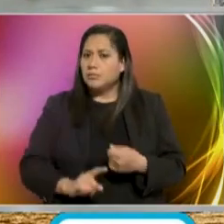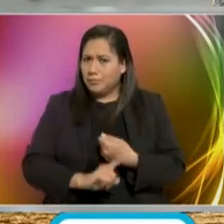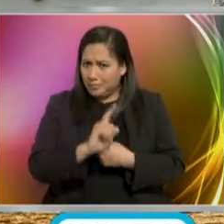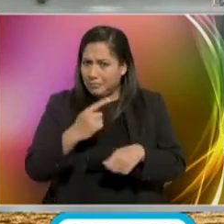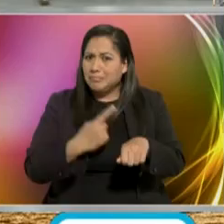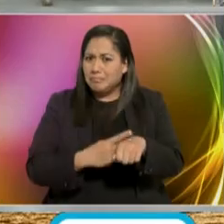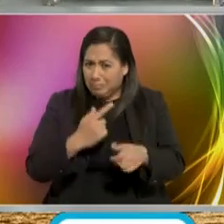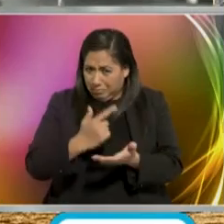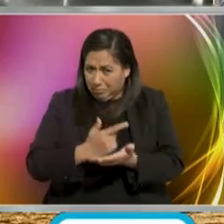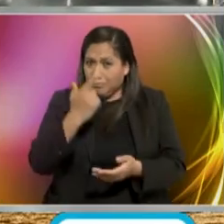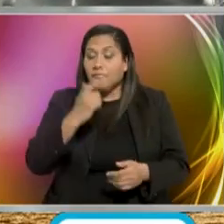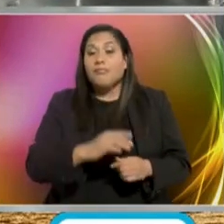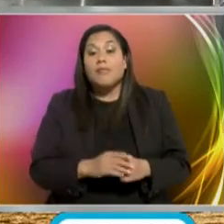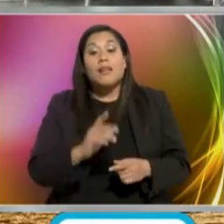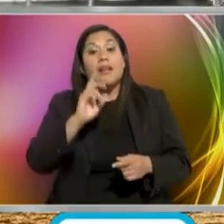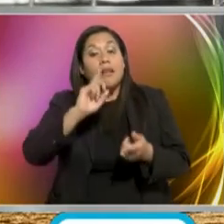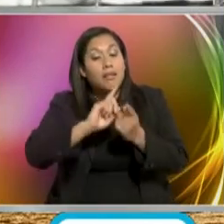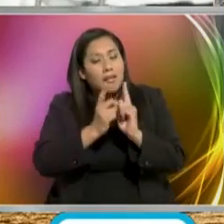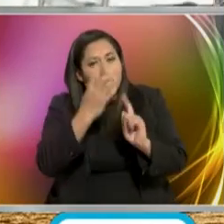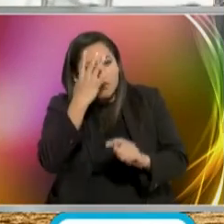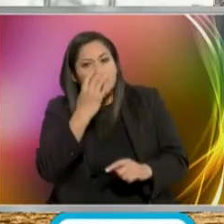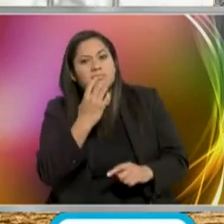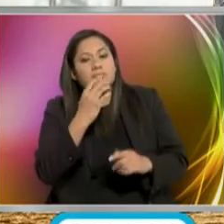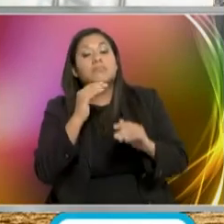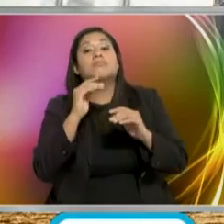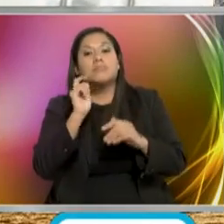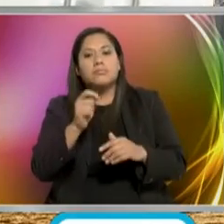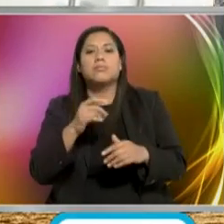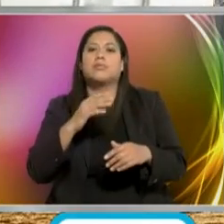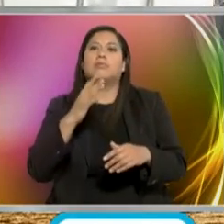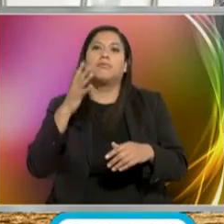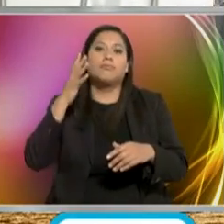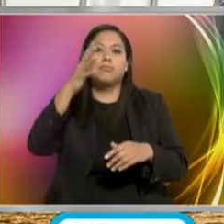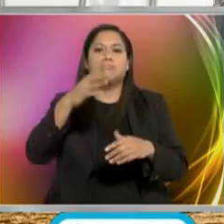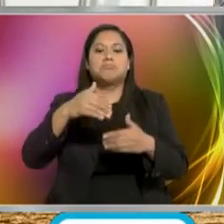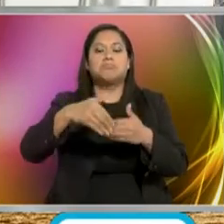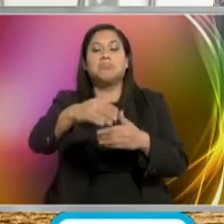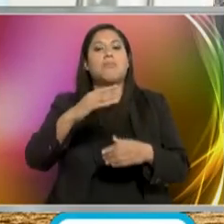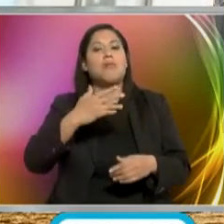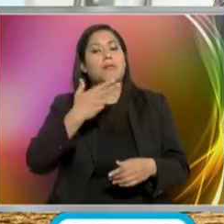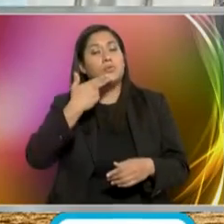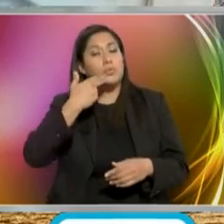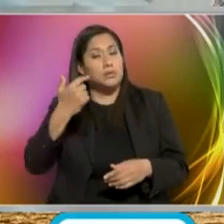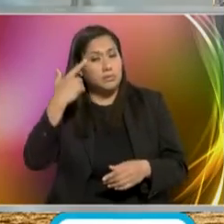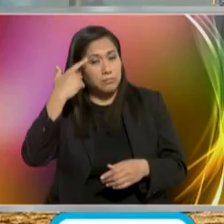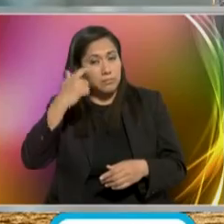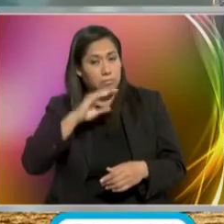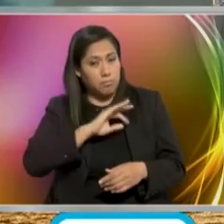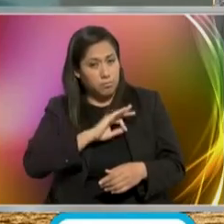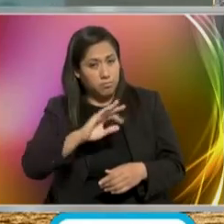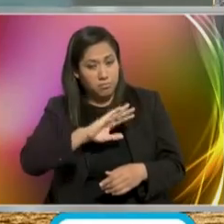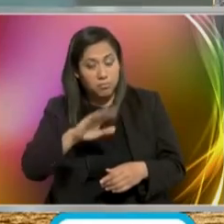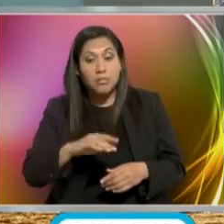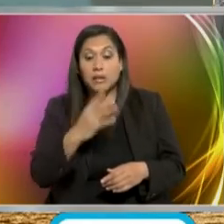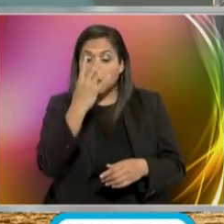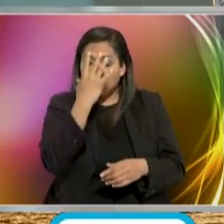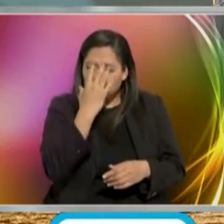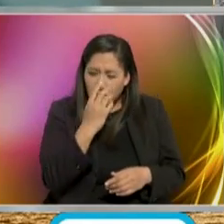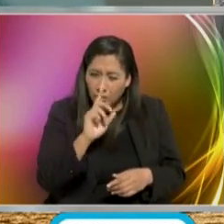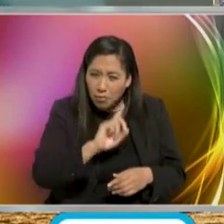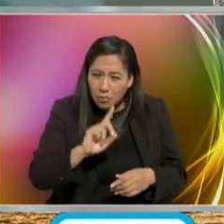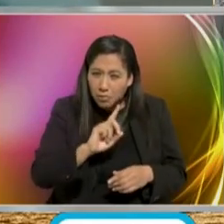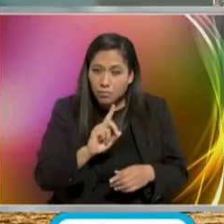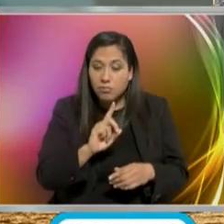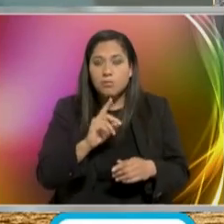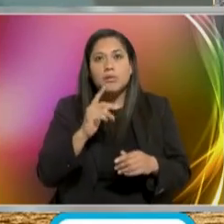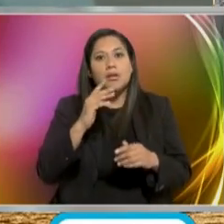que realmente el límite de la depresión es el suicidio, ¿no? Y que va desde una tristeza en domingo hasta esos